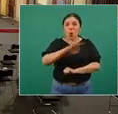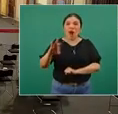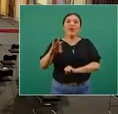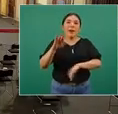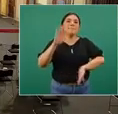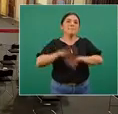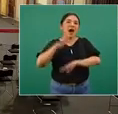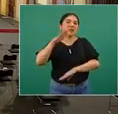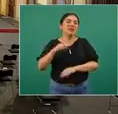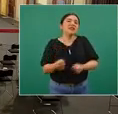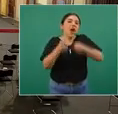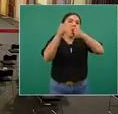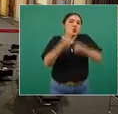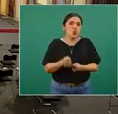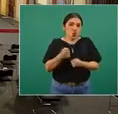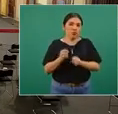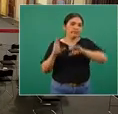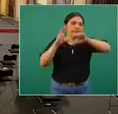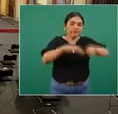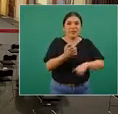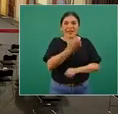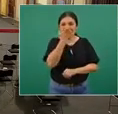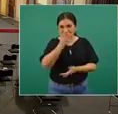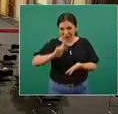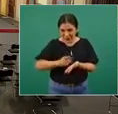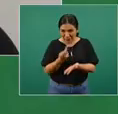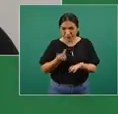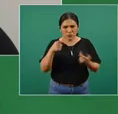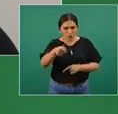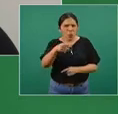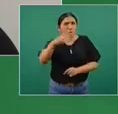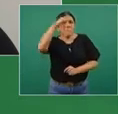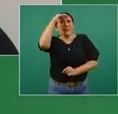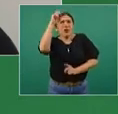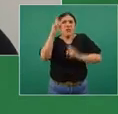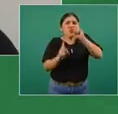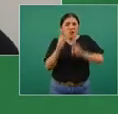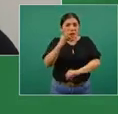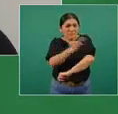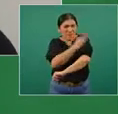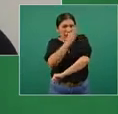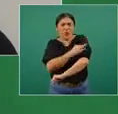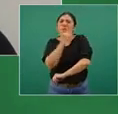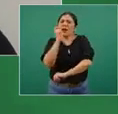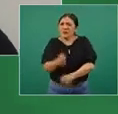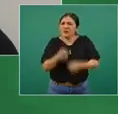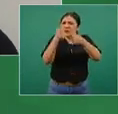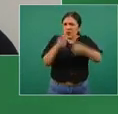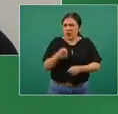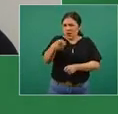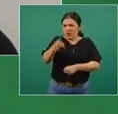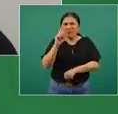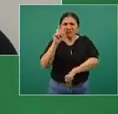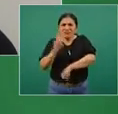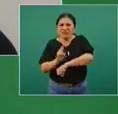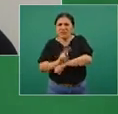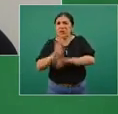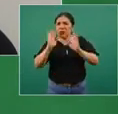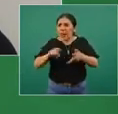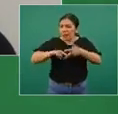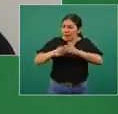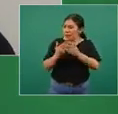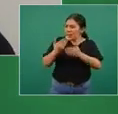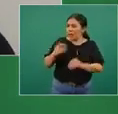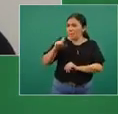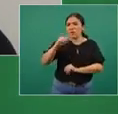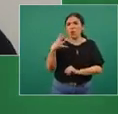lo más seguro posible. No tengan dudas, la vacuna es segura. Como ustedes han visto, tenemos desde el 24 de